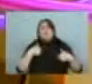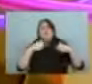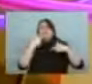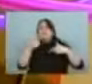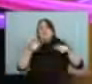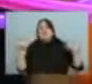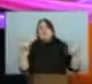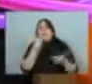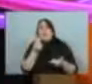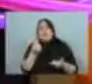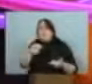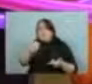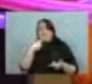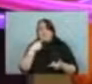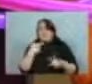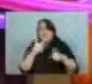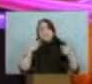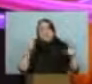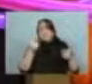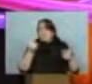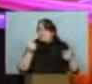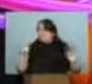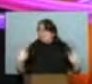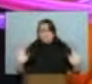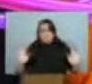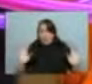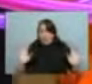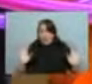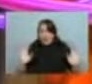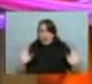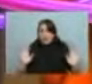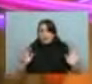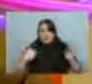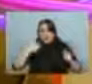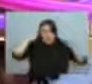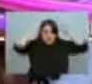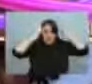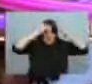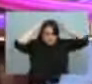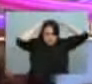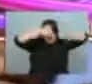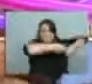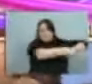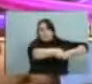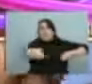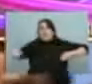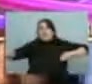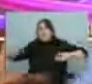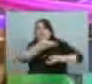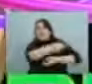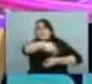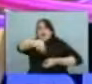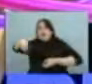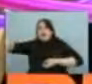paso la gorra. Si querés pasamos la... Si compartimos la gorra, yo... Para estar en la pobreza. Creo que Zulma podría... Me tocó una vida